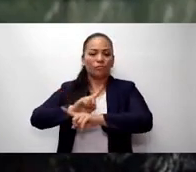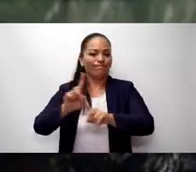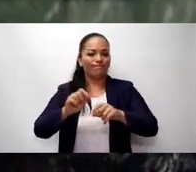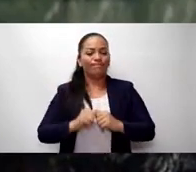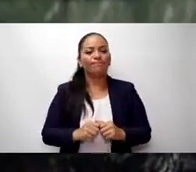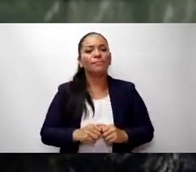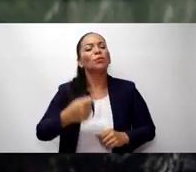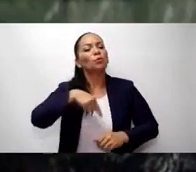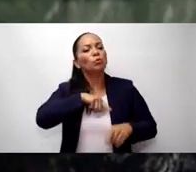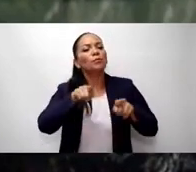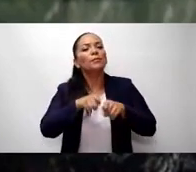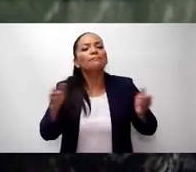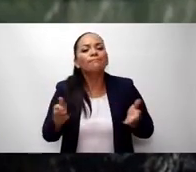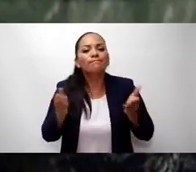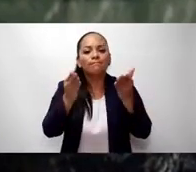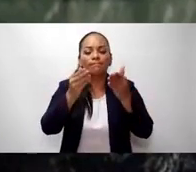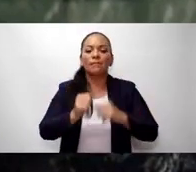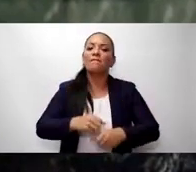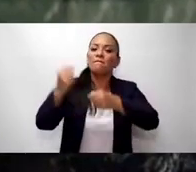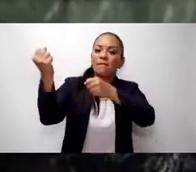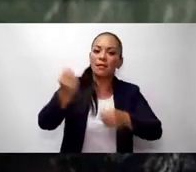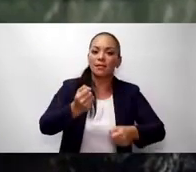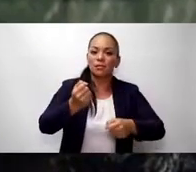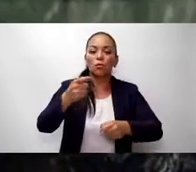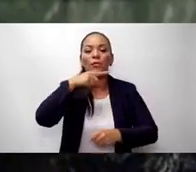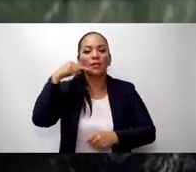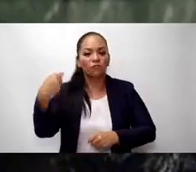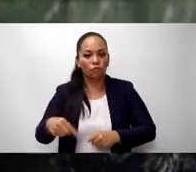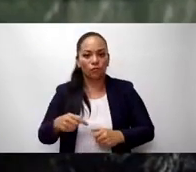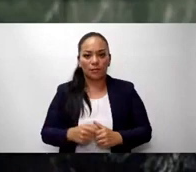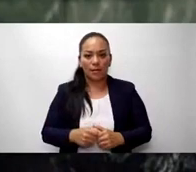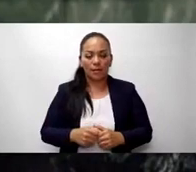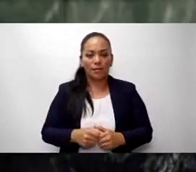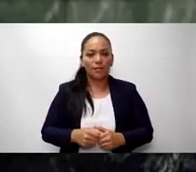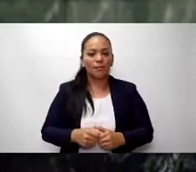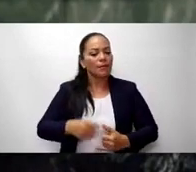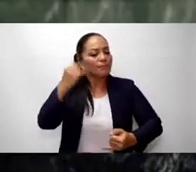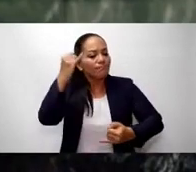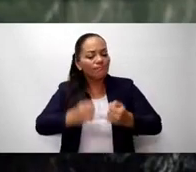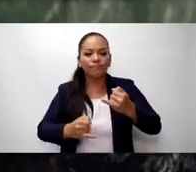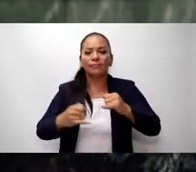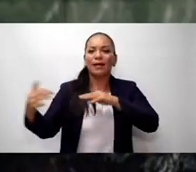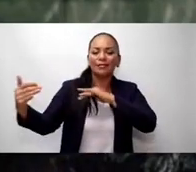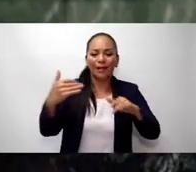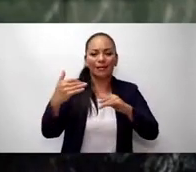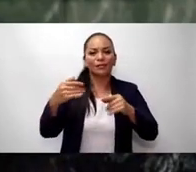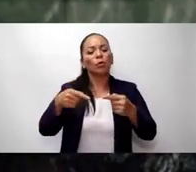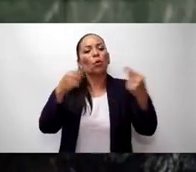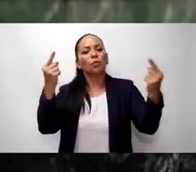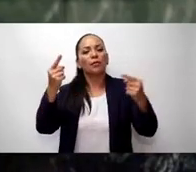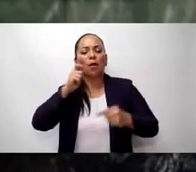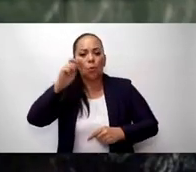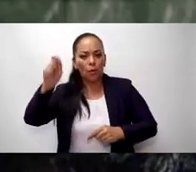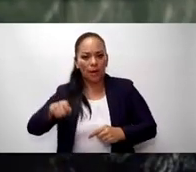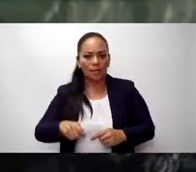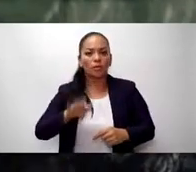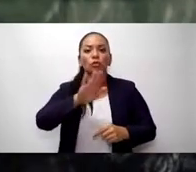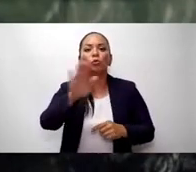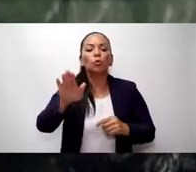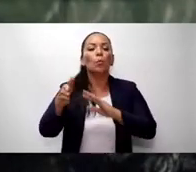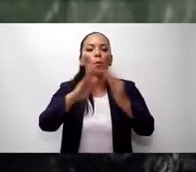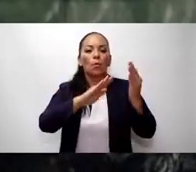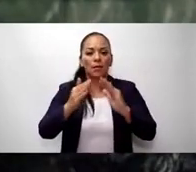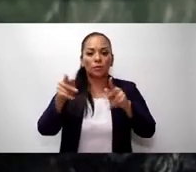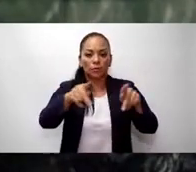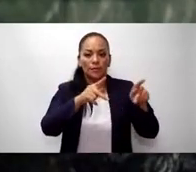Exhortamos asimismo a la Federación de Rusia a cesar los ataques contra Ucrania, contra su población civil